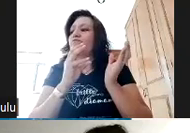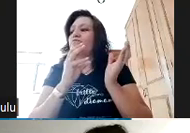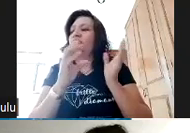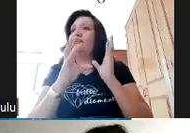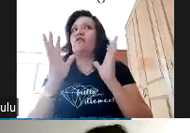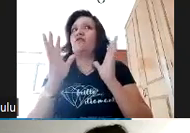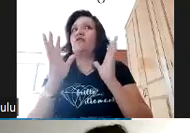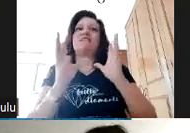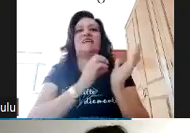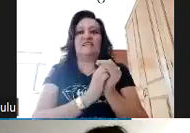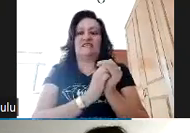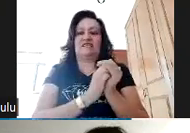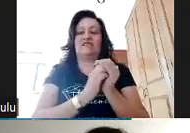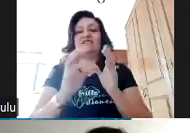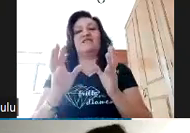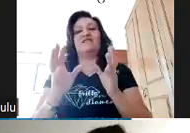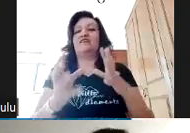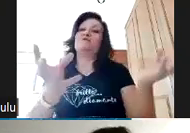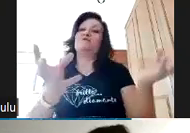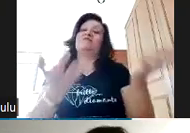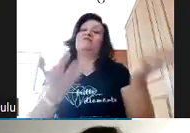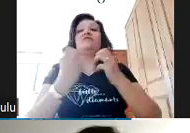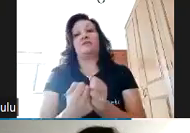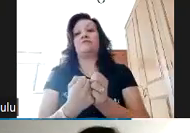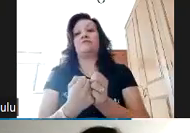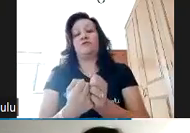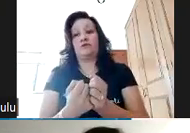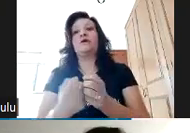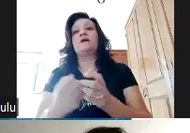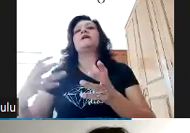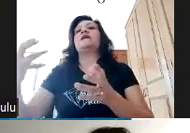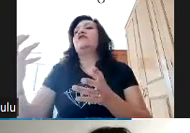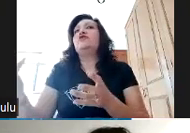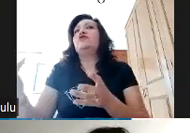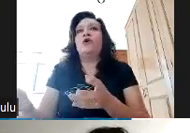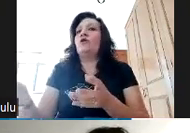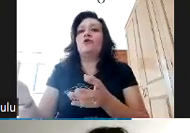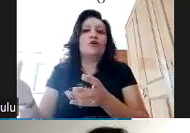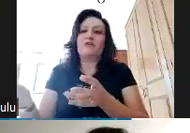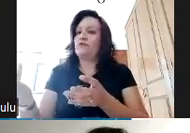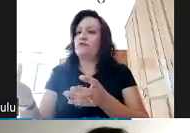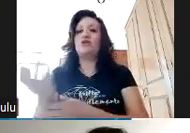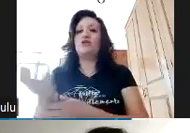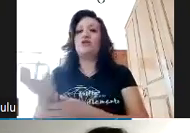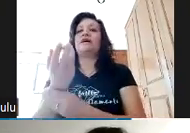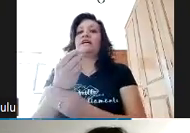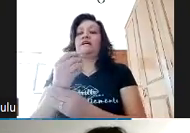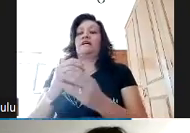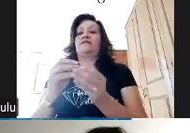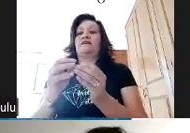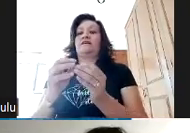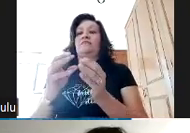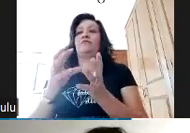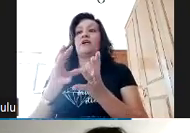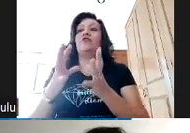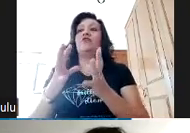viene con esas heridas que dices Sabes que nada más me hacen comprar producto y no no me funciona y